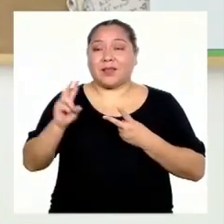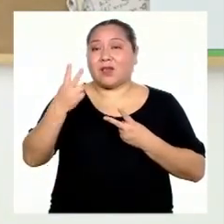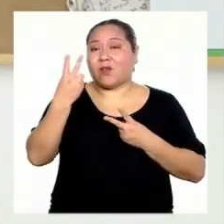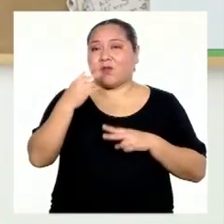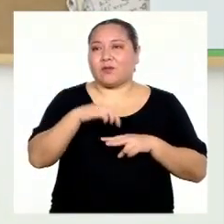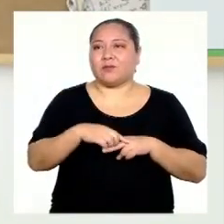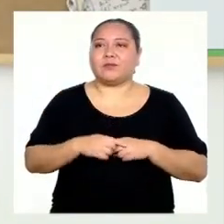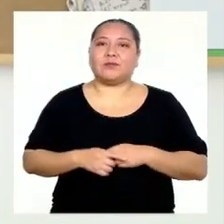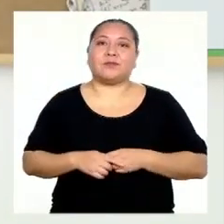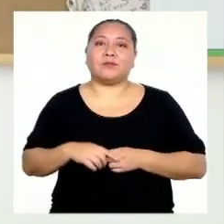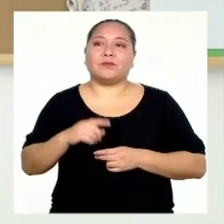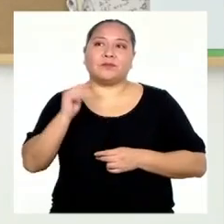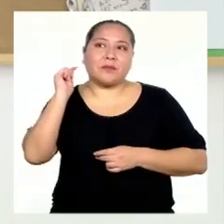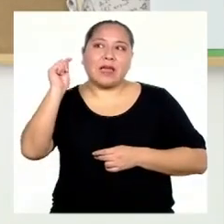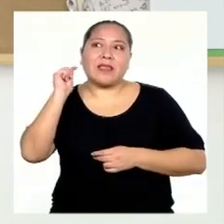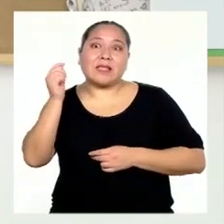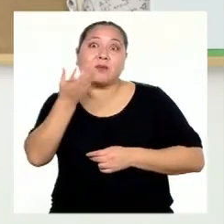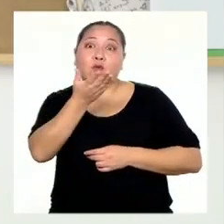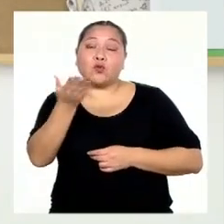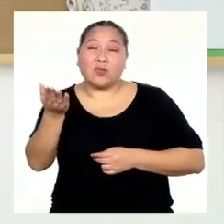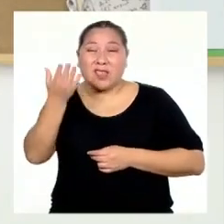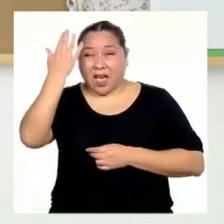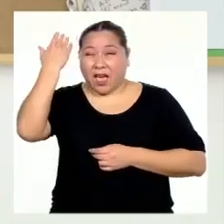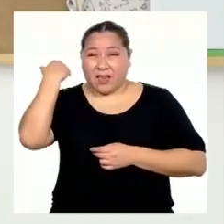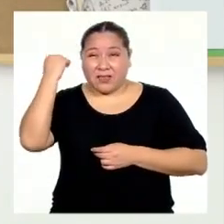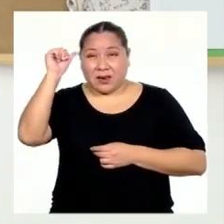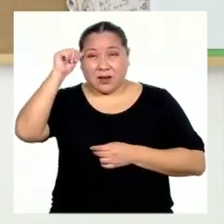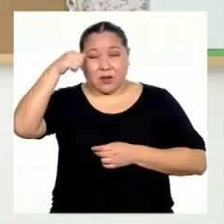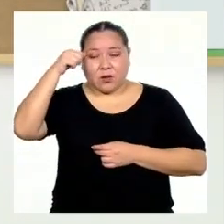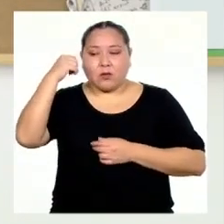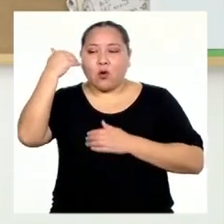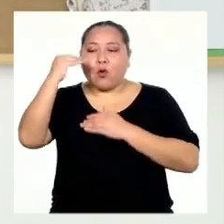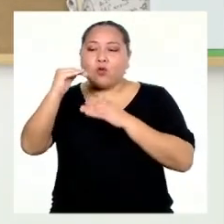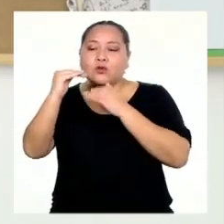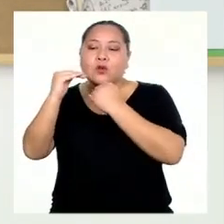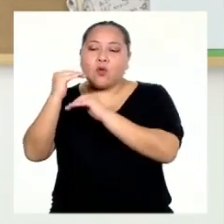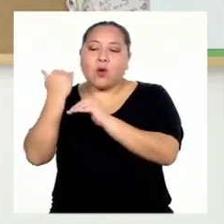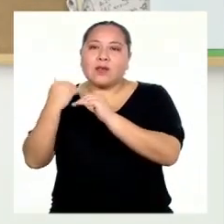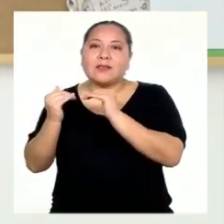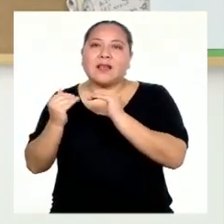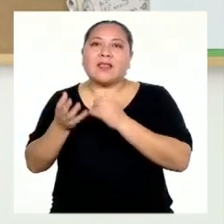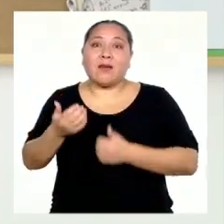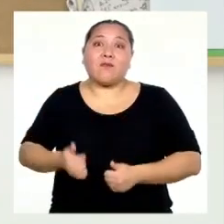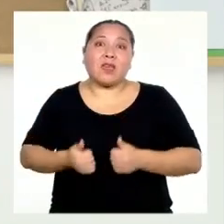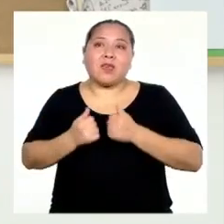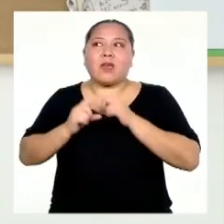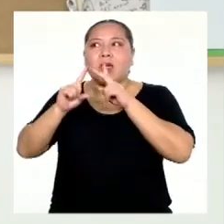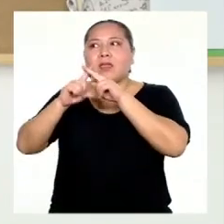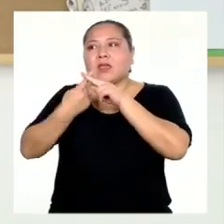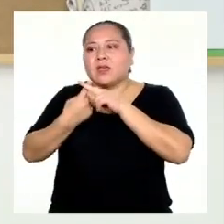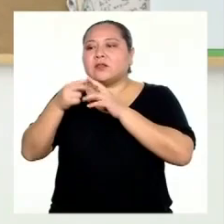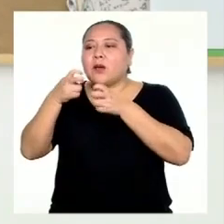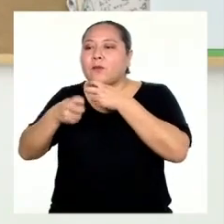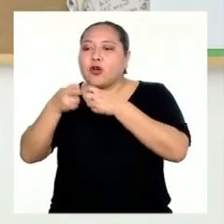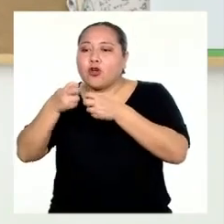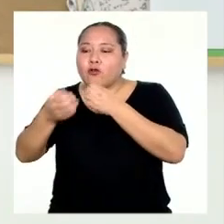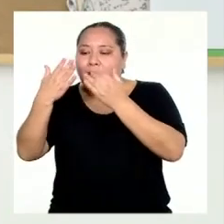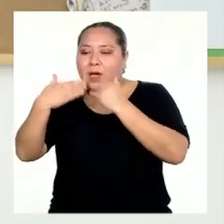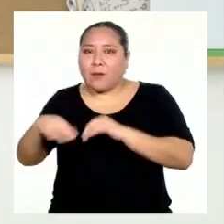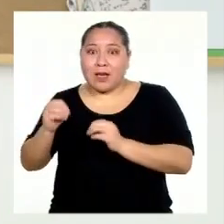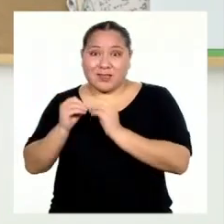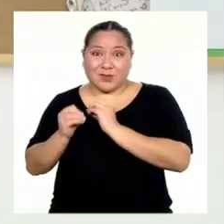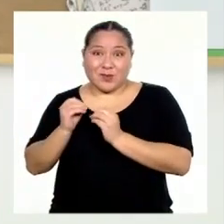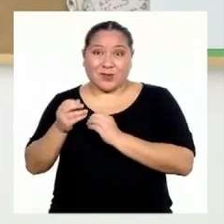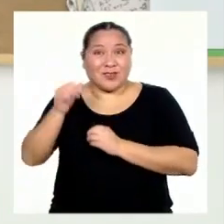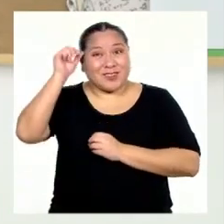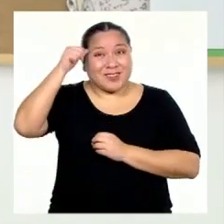Para hacer el testimonio, tuvieron que determinar una secuencia de hechos con inicio, nudo y desenlace.